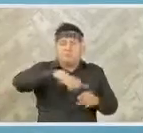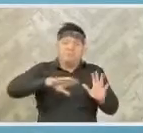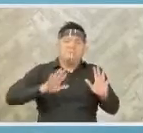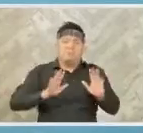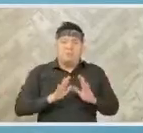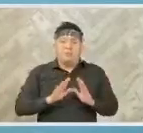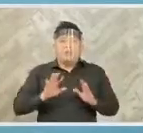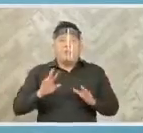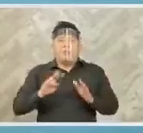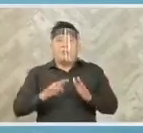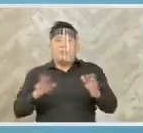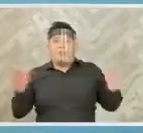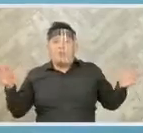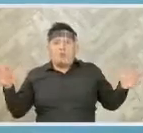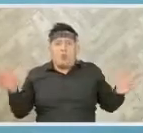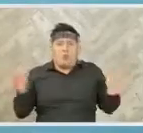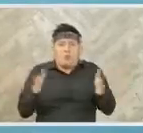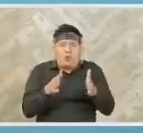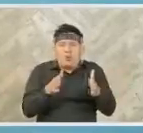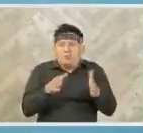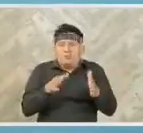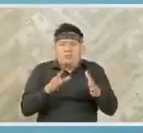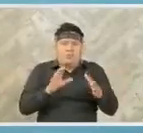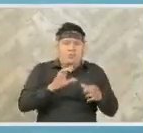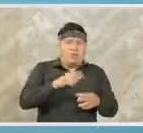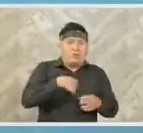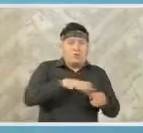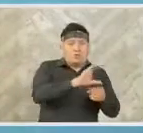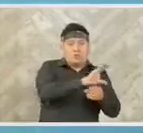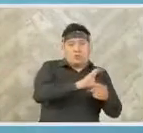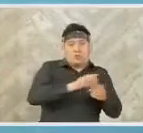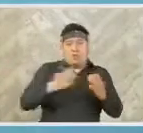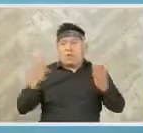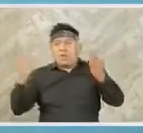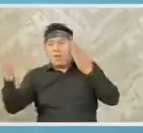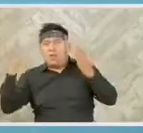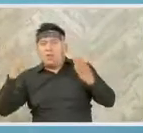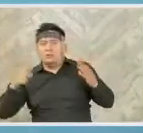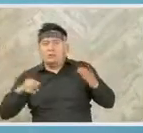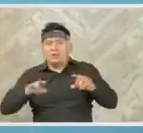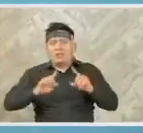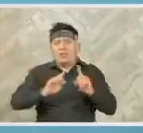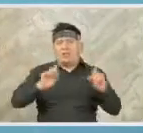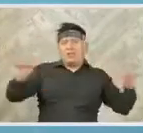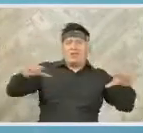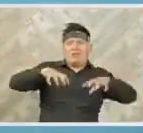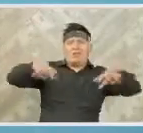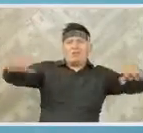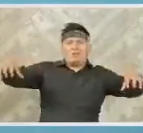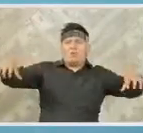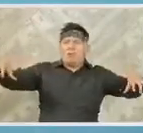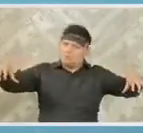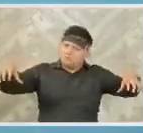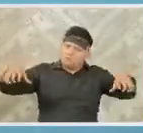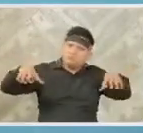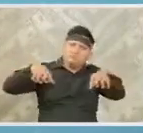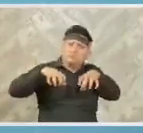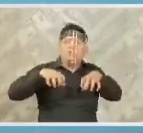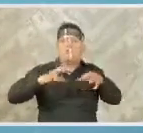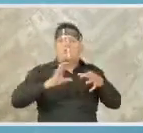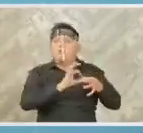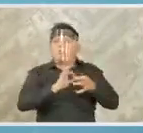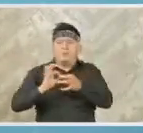cerrar la brecha entre la zona rural y la zona urbana, y en un segundo lugar, pues construir pilares para brindar garantías de no repetición.